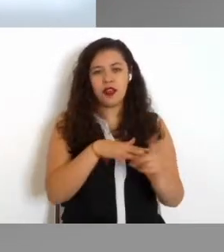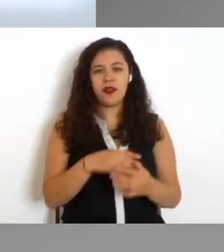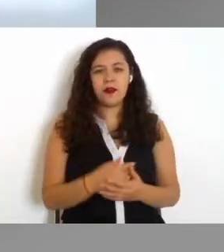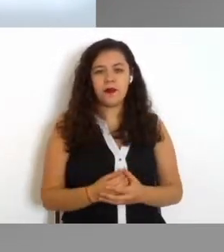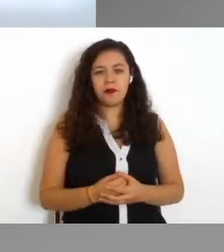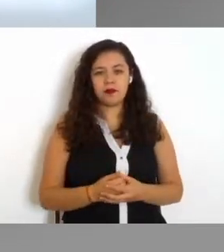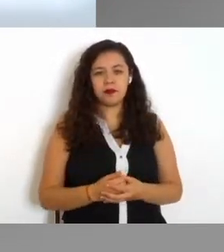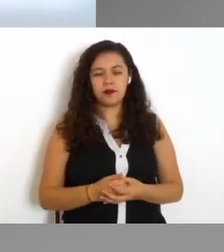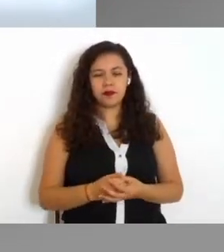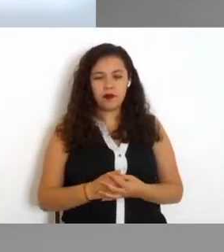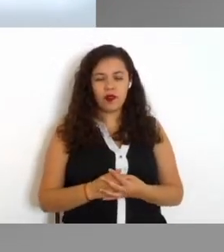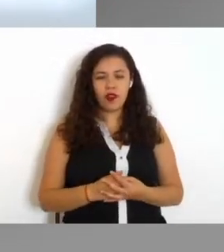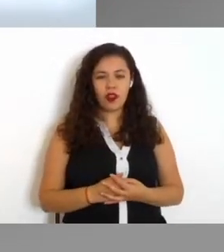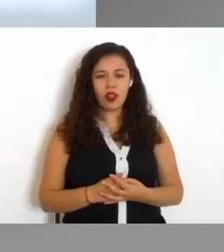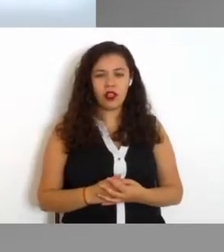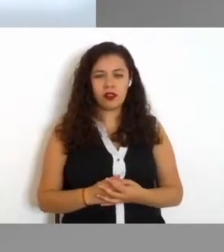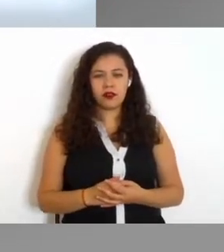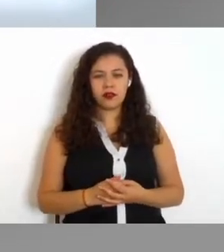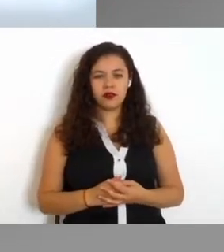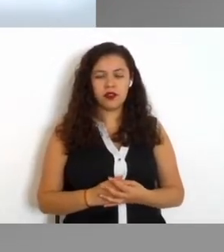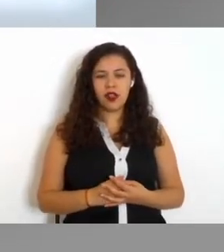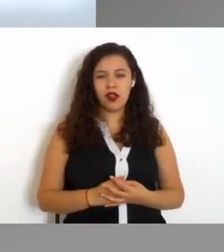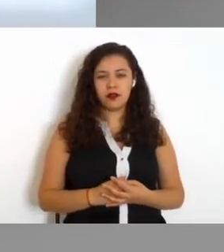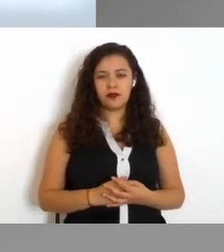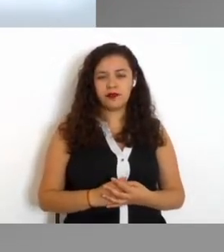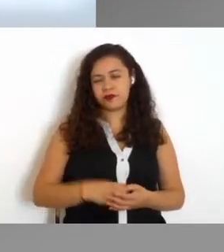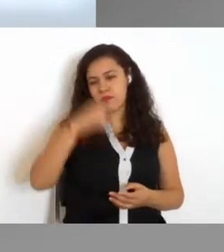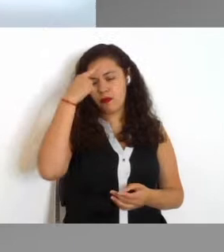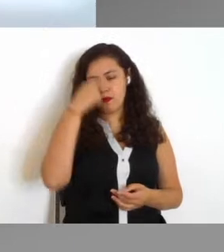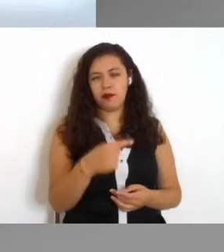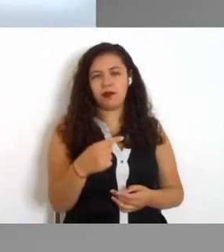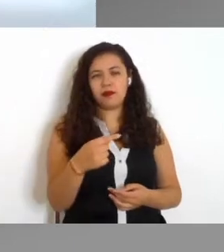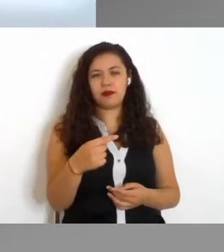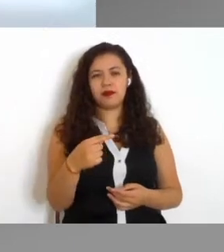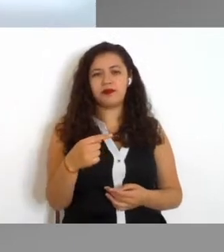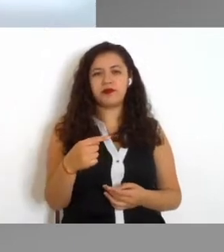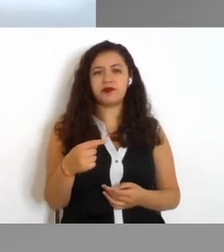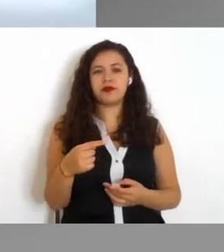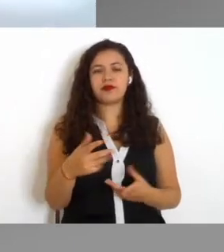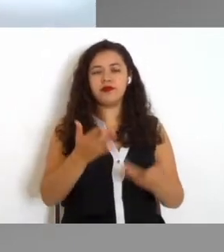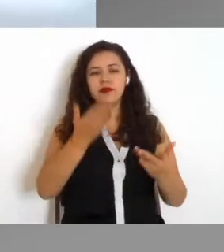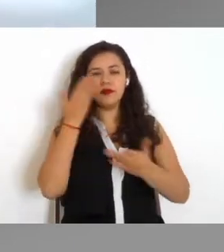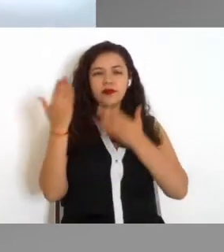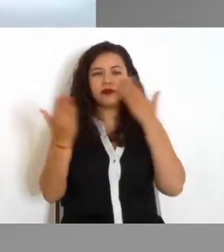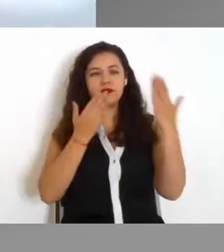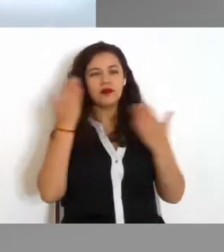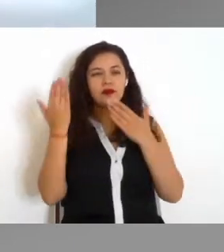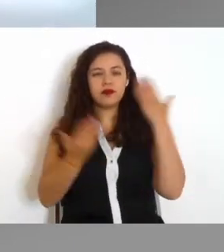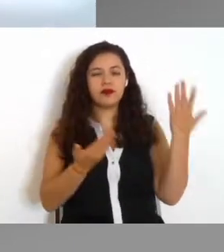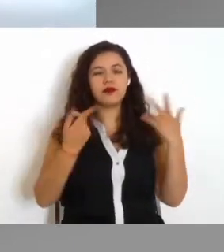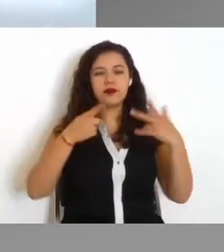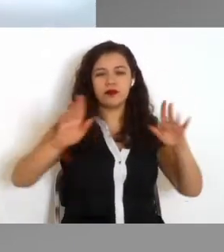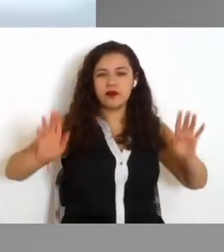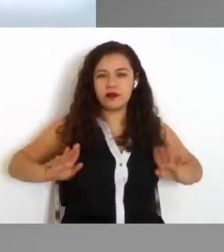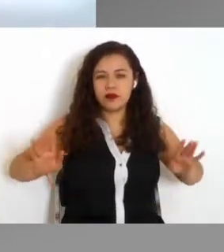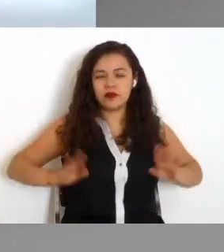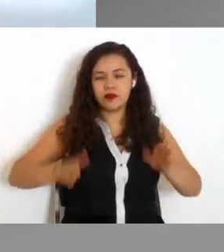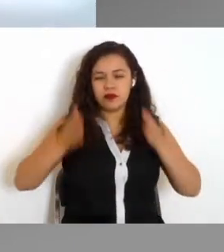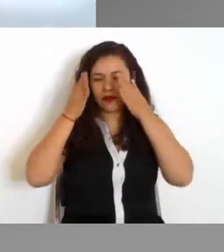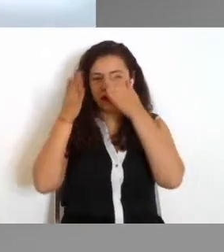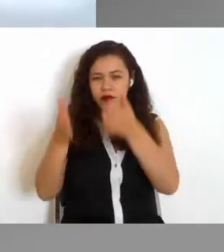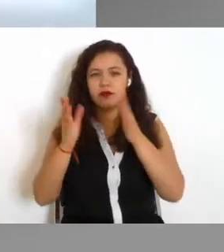no supeditar implícitamente la posibilidad de realizar estudios a una determinada condición